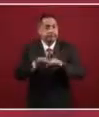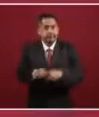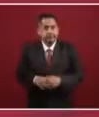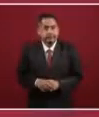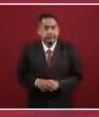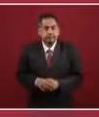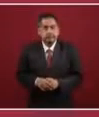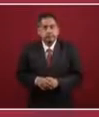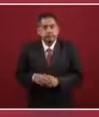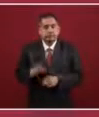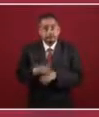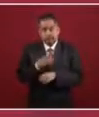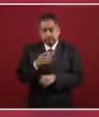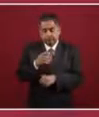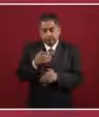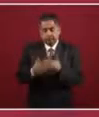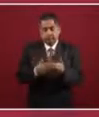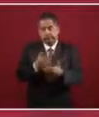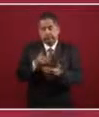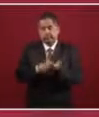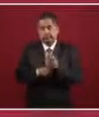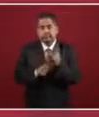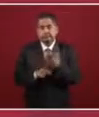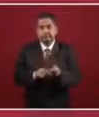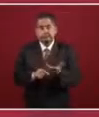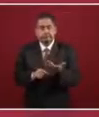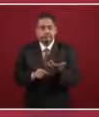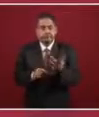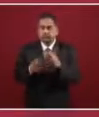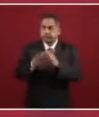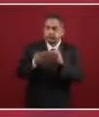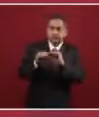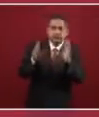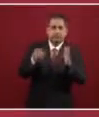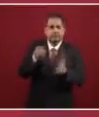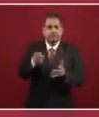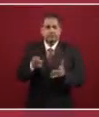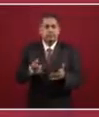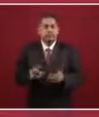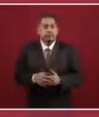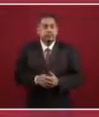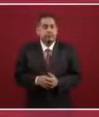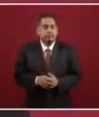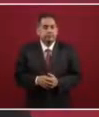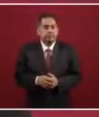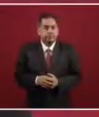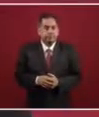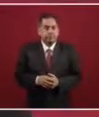porque pues de esta decisión